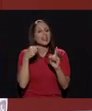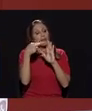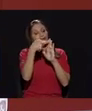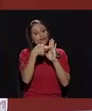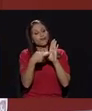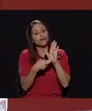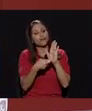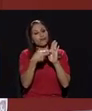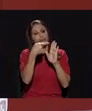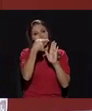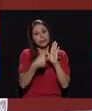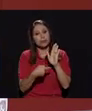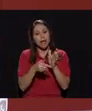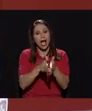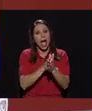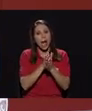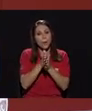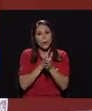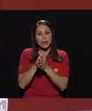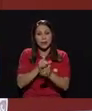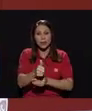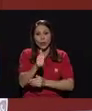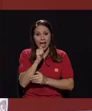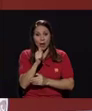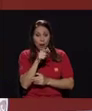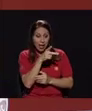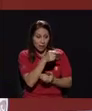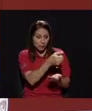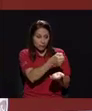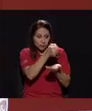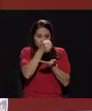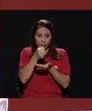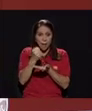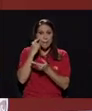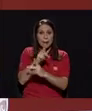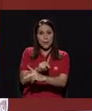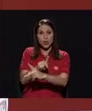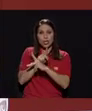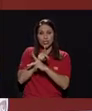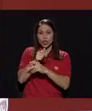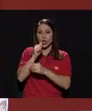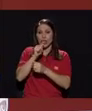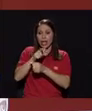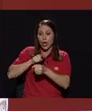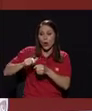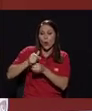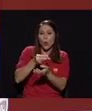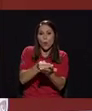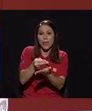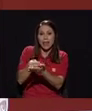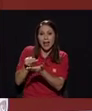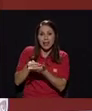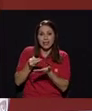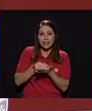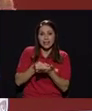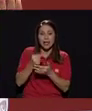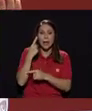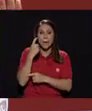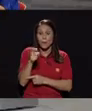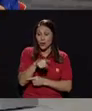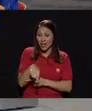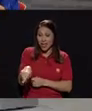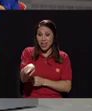y dedicar parte de esos fondos a la protección de los humedales, porque precisamente han